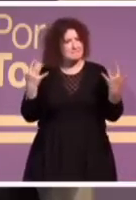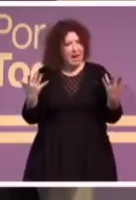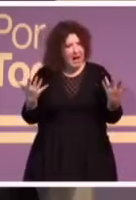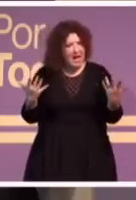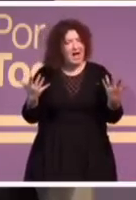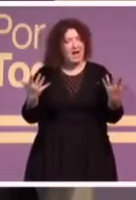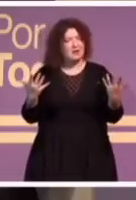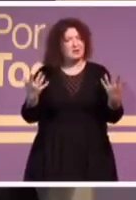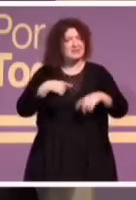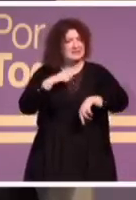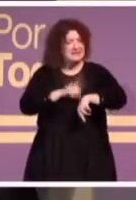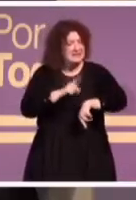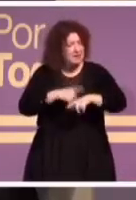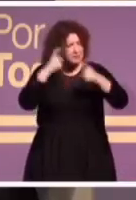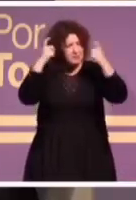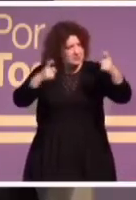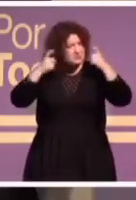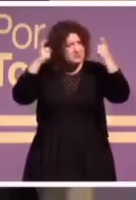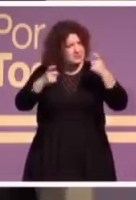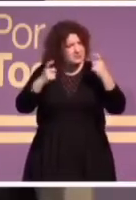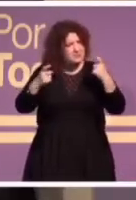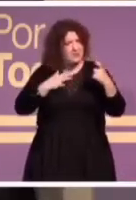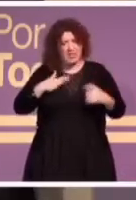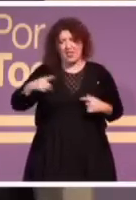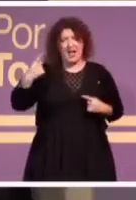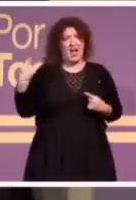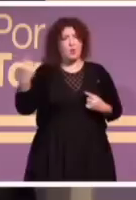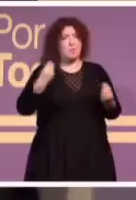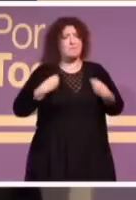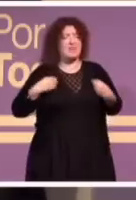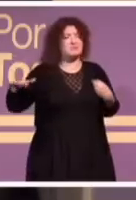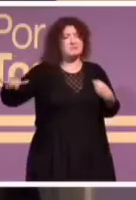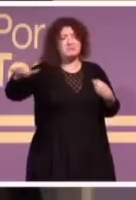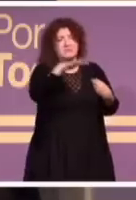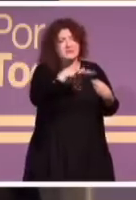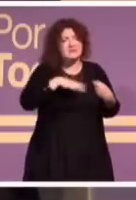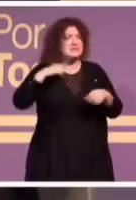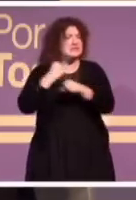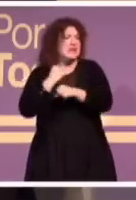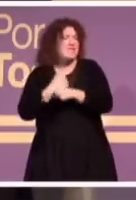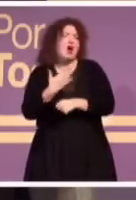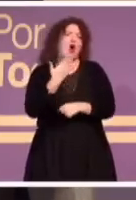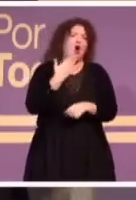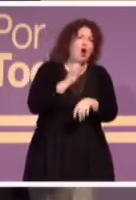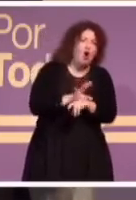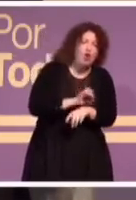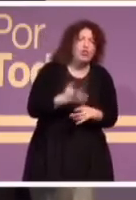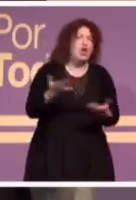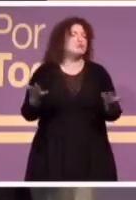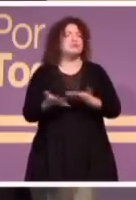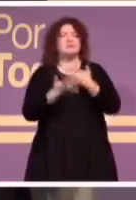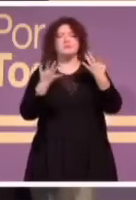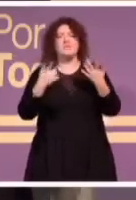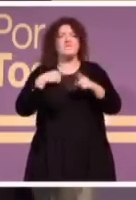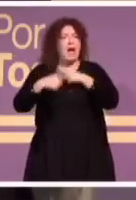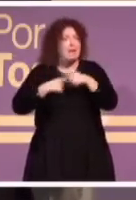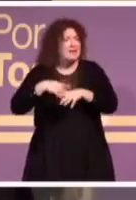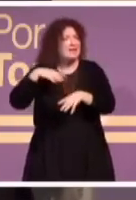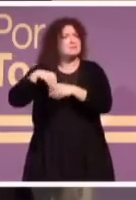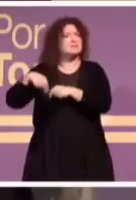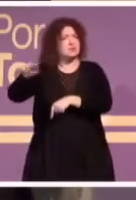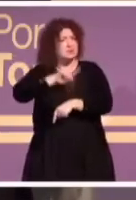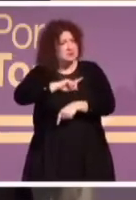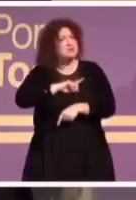con su tiempo, desde sus lugares de vida, de trabajo, de ocio, desde sus familias.